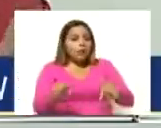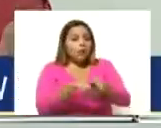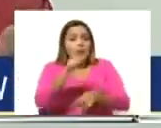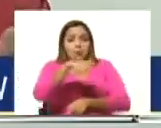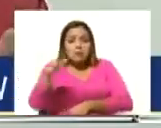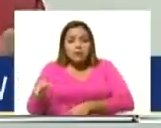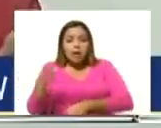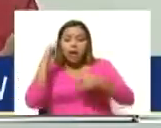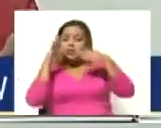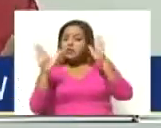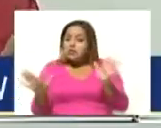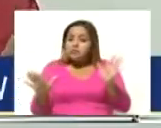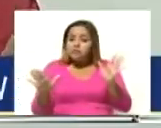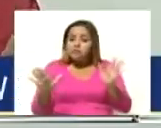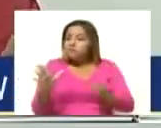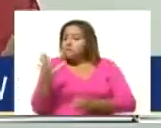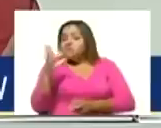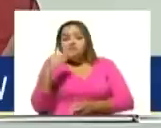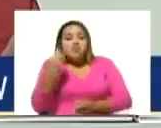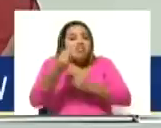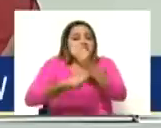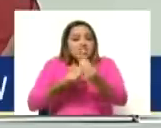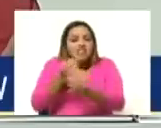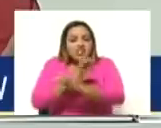hicieron nada, pero le dijeron sus verdades.